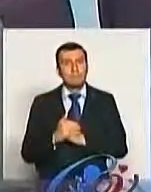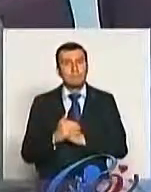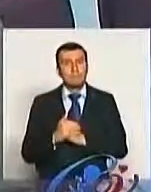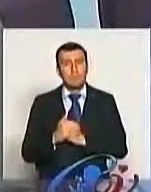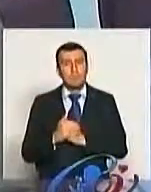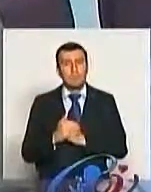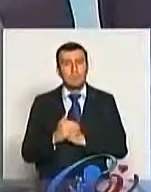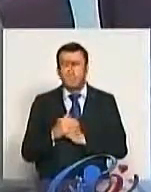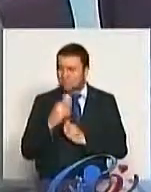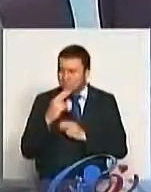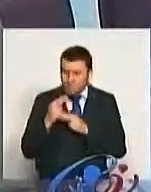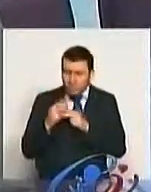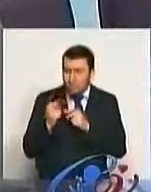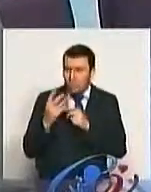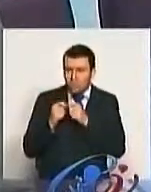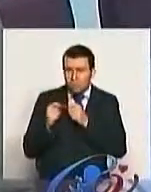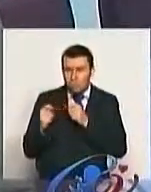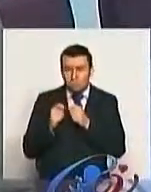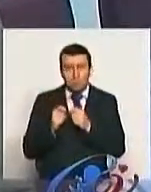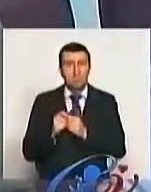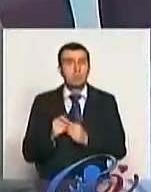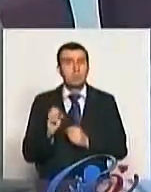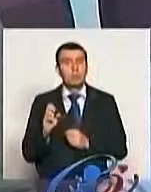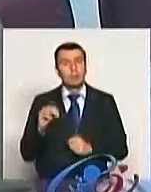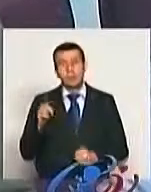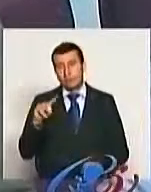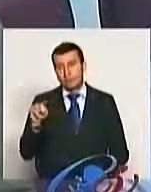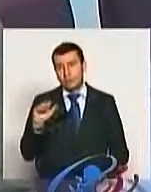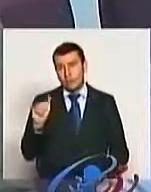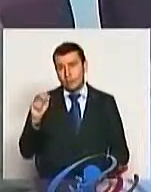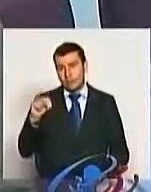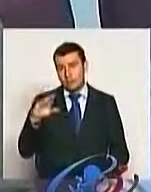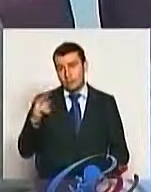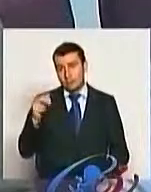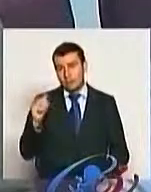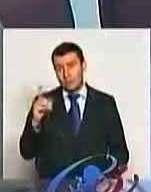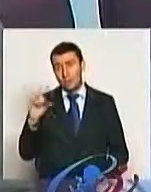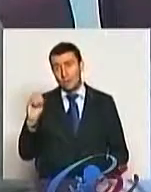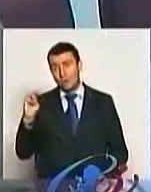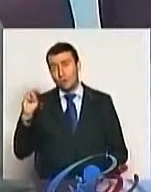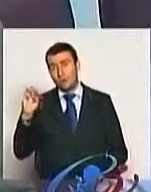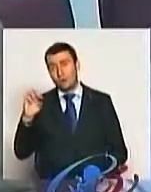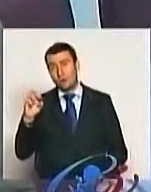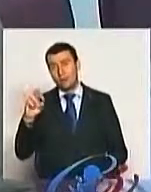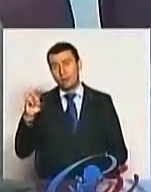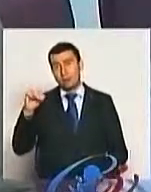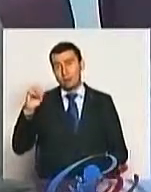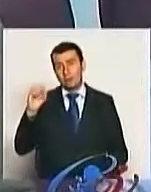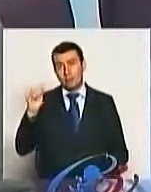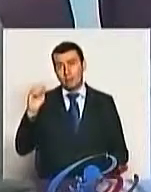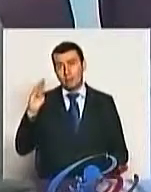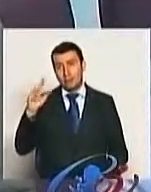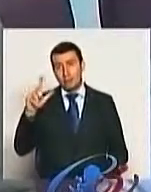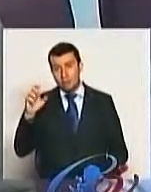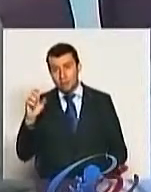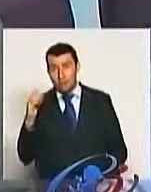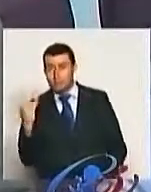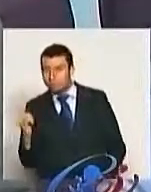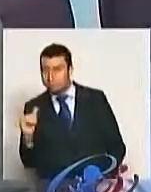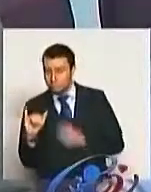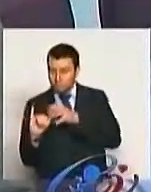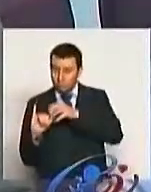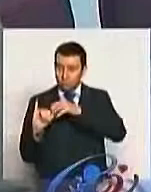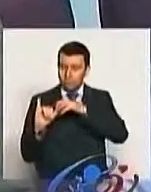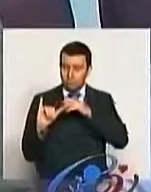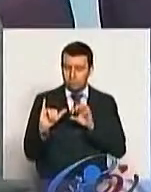dice aquí, ensanchado permeable en la trompa izquierda.